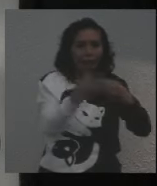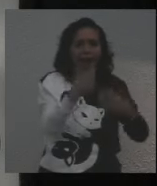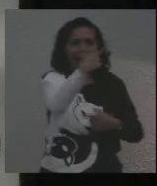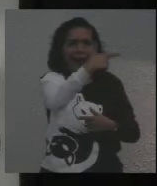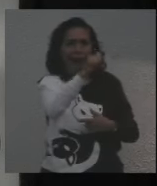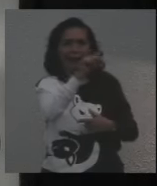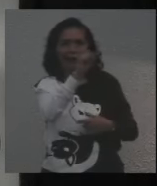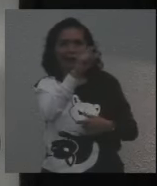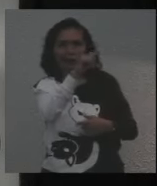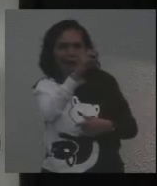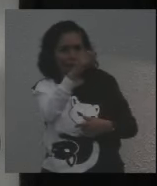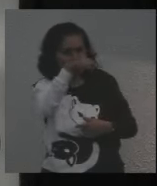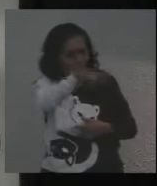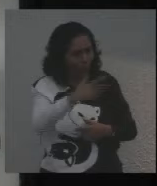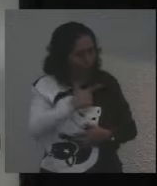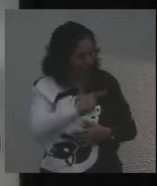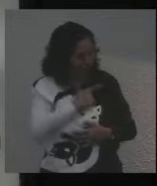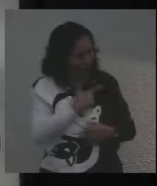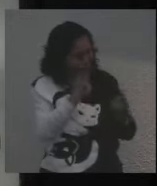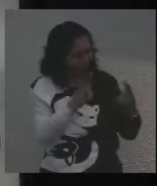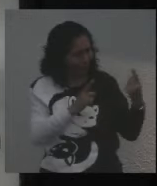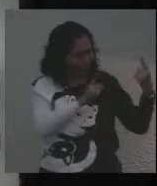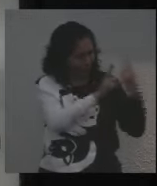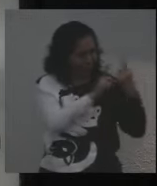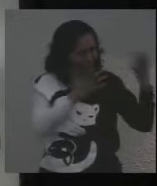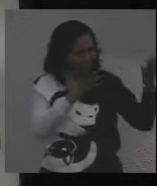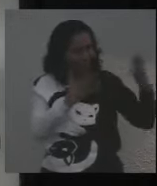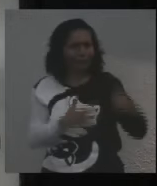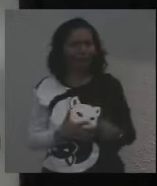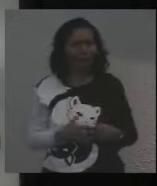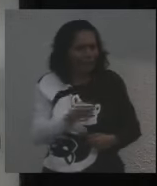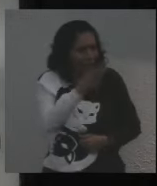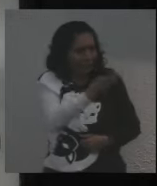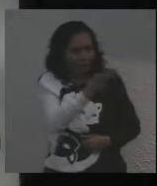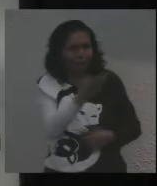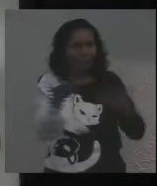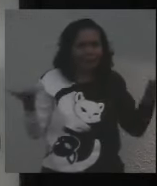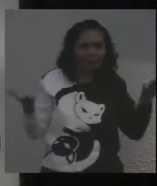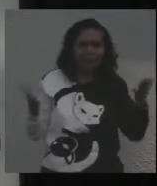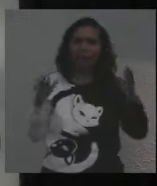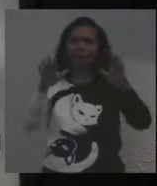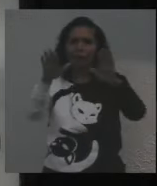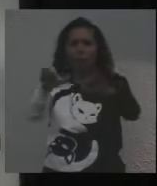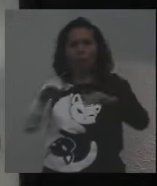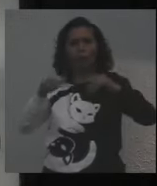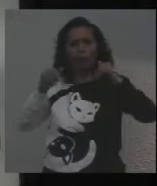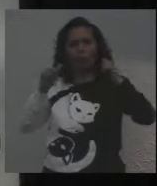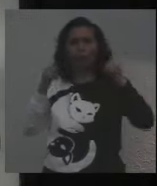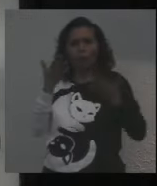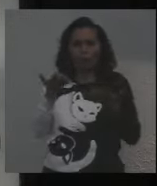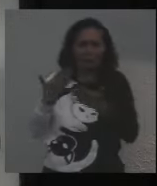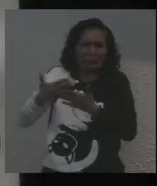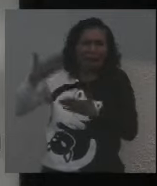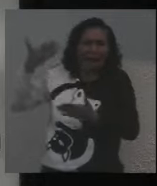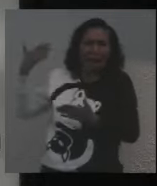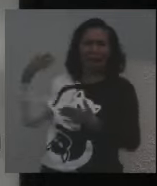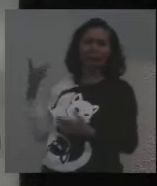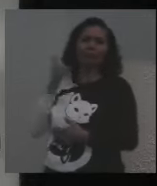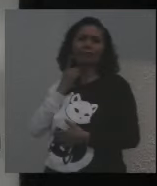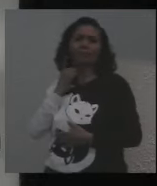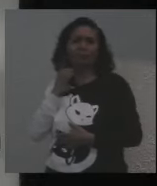Gastón alegre Qué gusto tenerlo aquí y es parte también de la vida de este congreso porque fue diputado Muchas